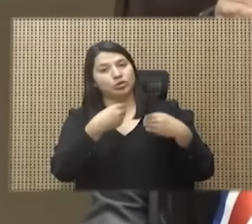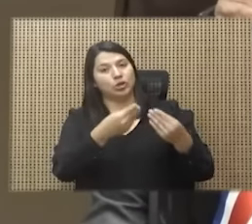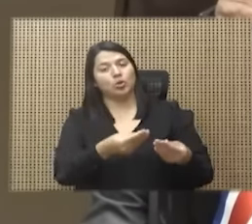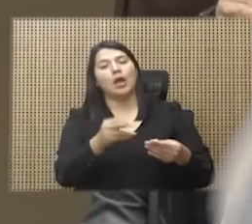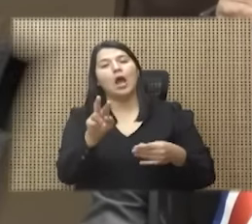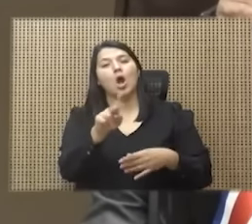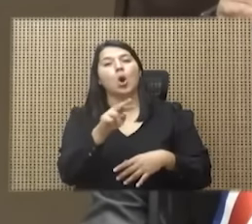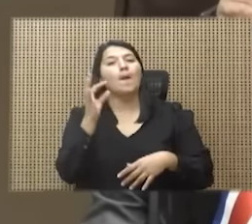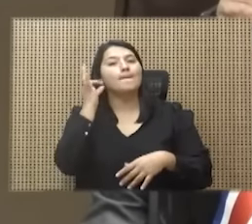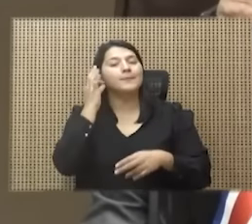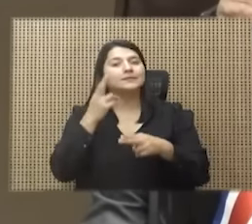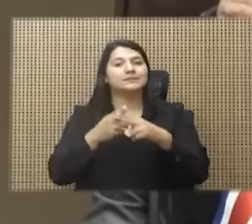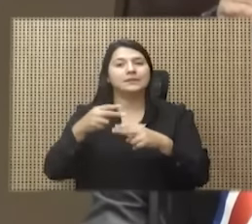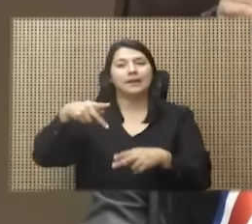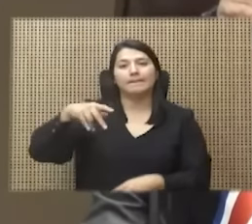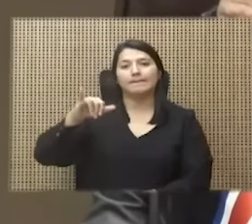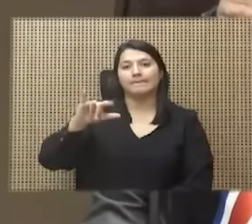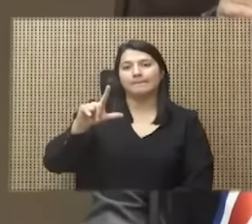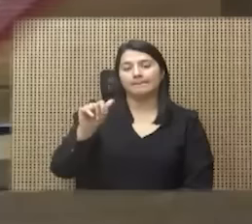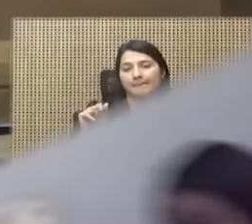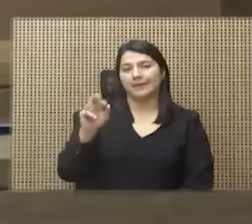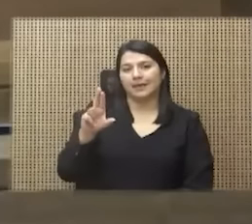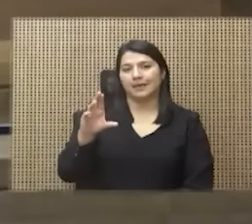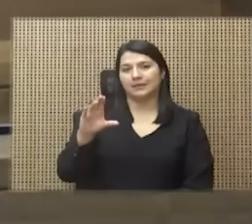compañera Pilar Senderos.